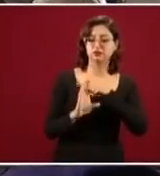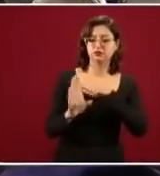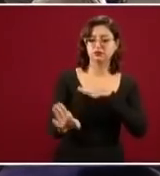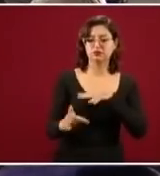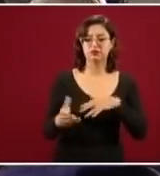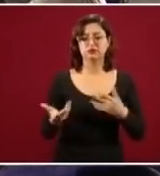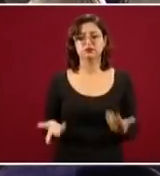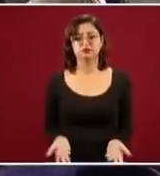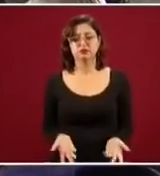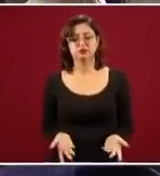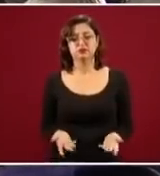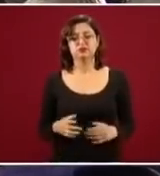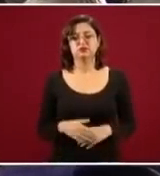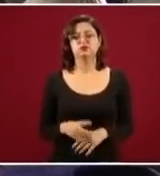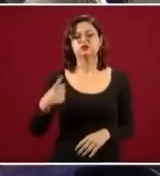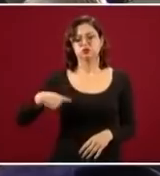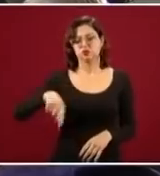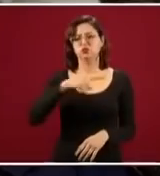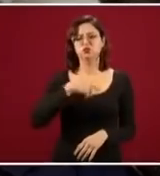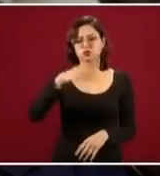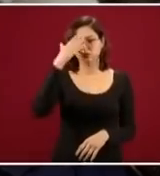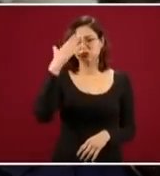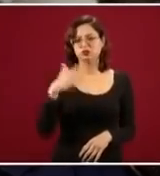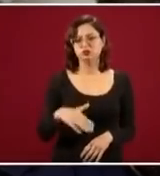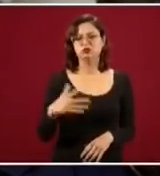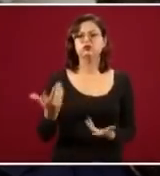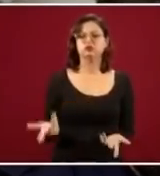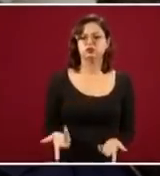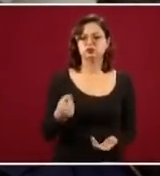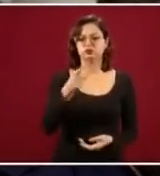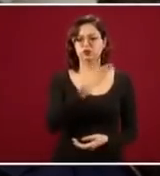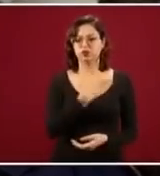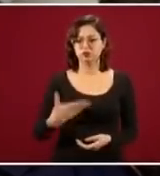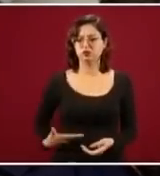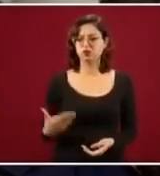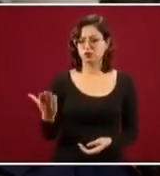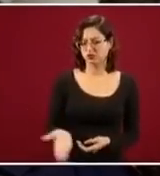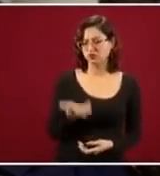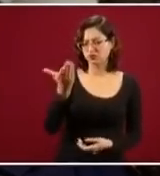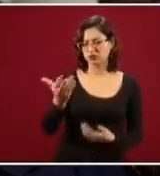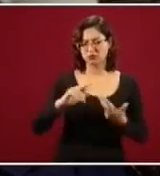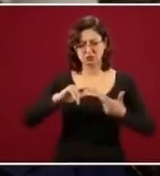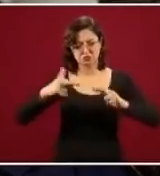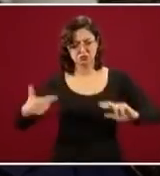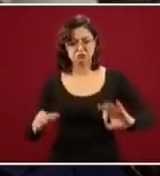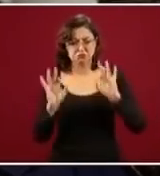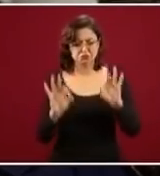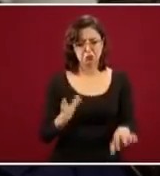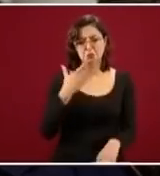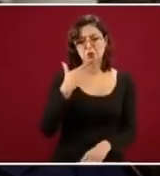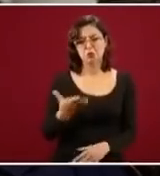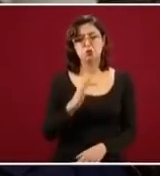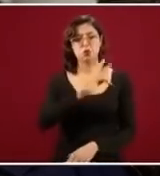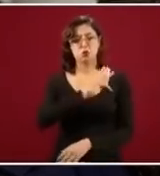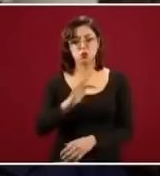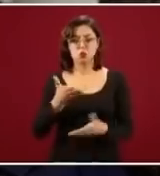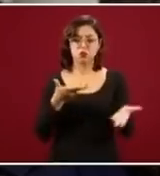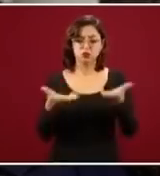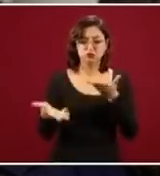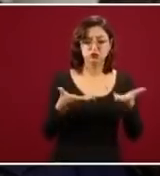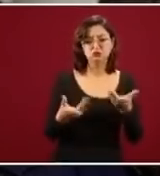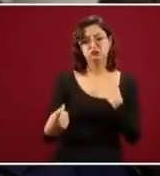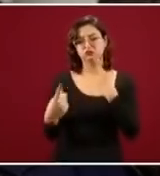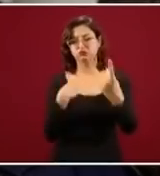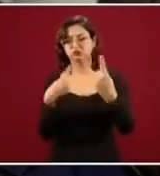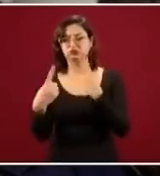bueno, sabemos de la buena relación que hay con la presidenta. ¿Usted se sentaría con ella para hacer un